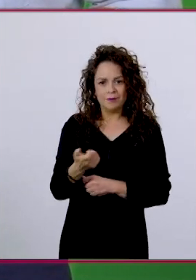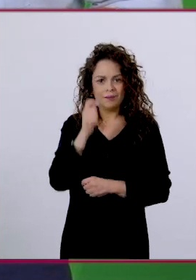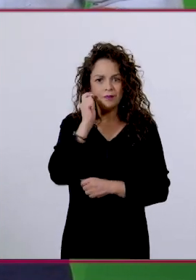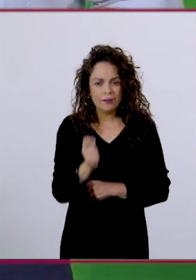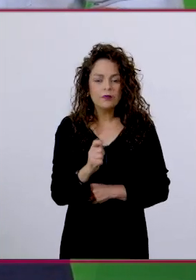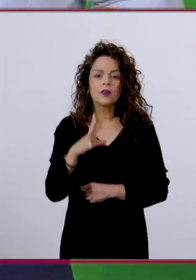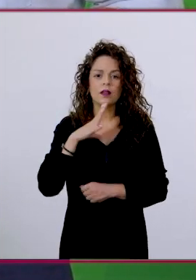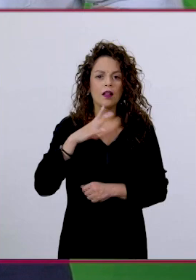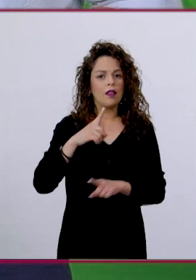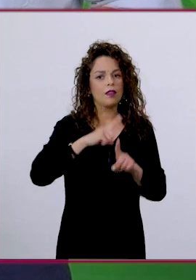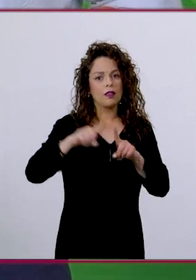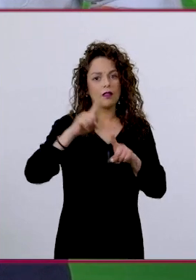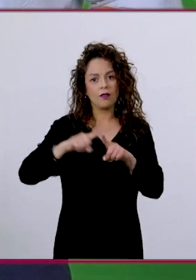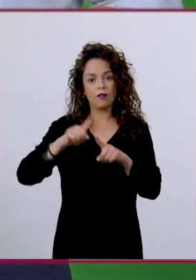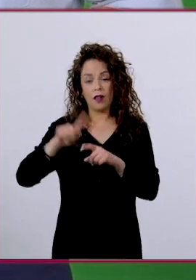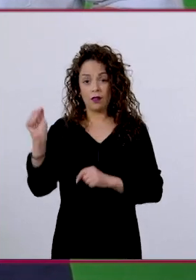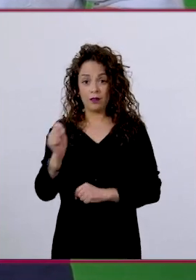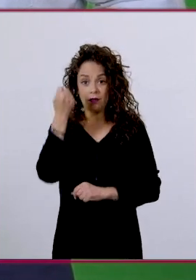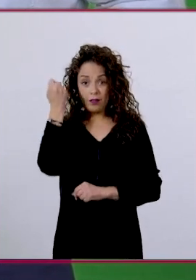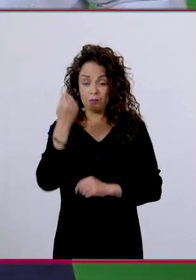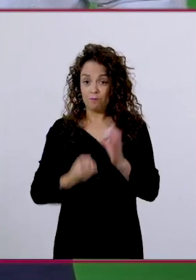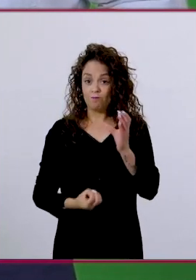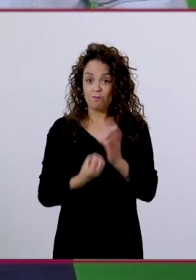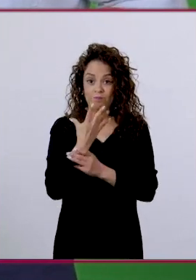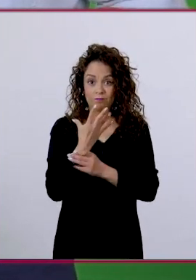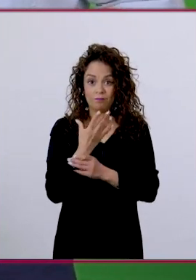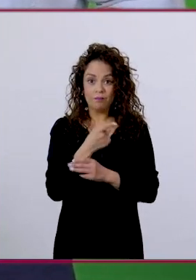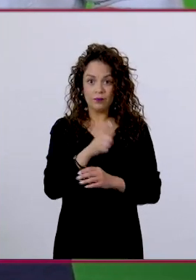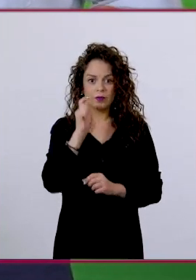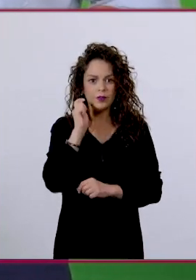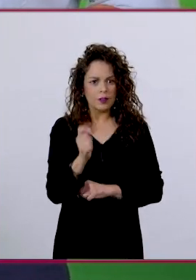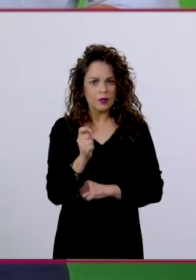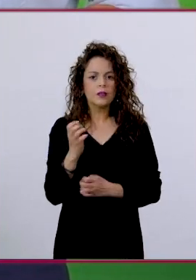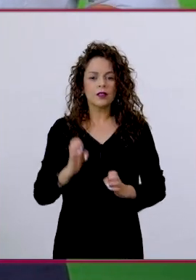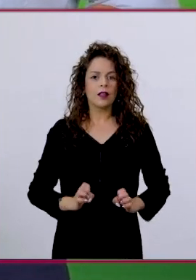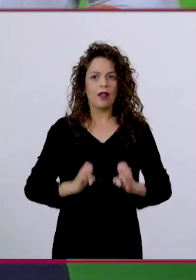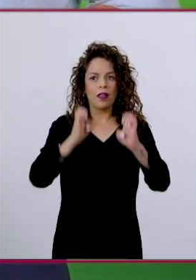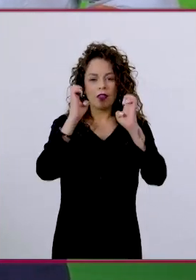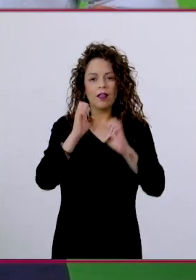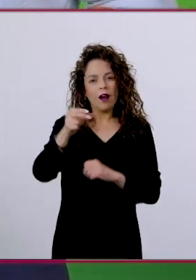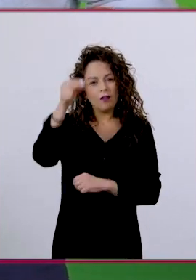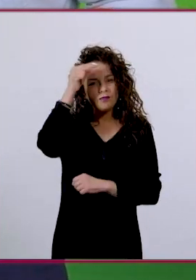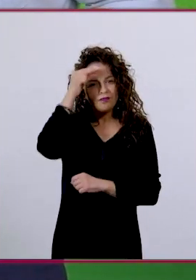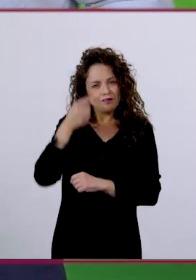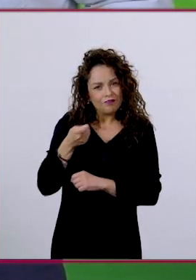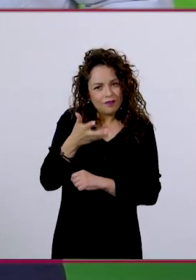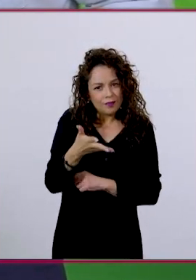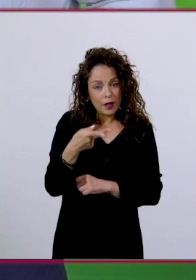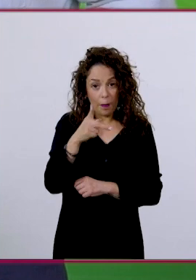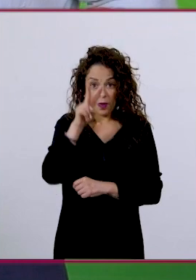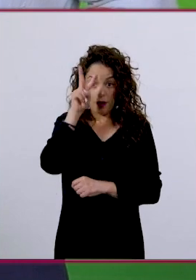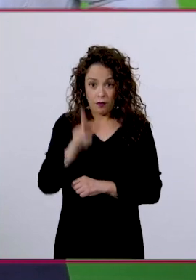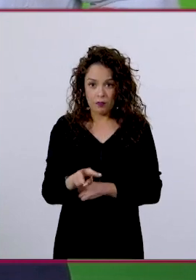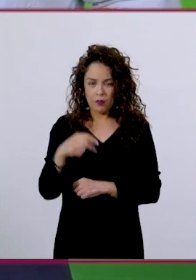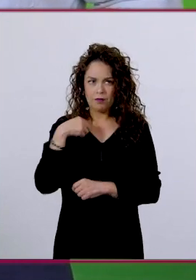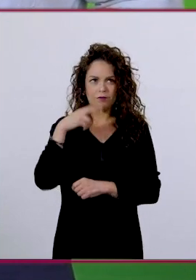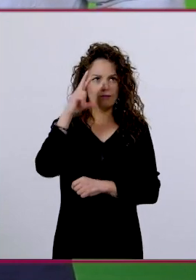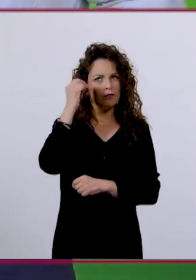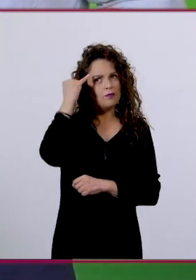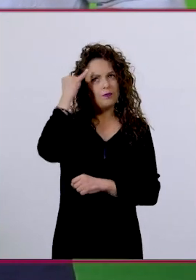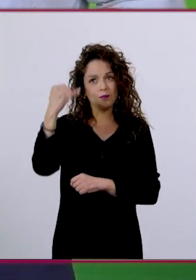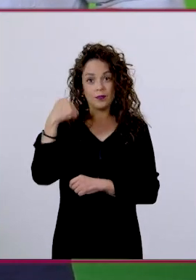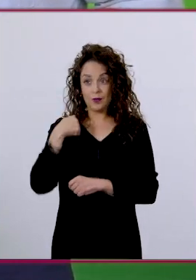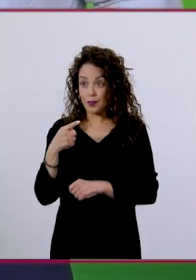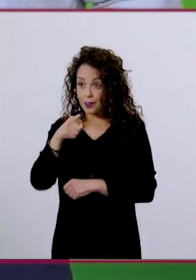en tecnología de punta, con materiales sofisticados como esos que llaman edificios inteligentes, pero sinceramente no me veo viviendo en uno de